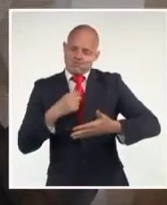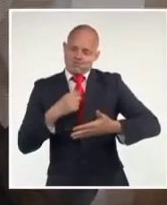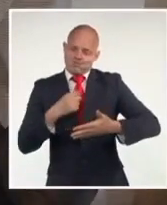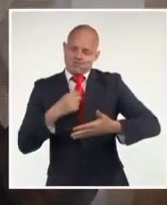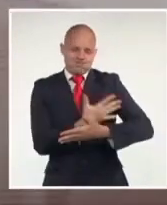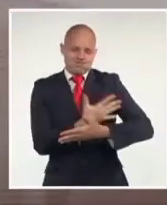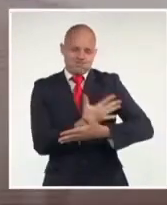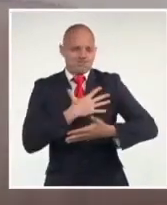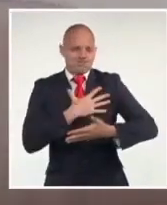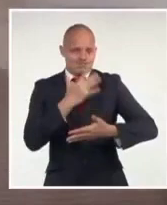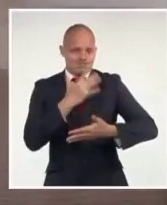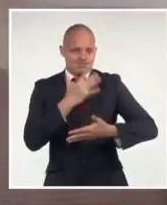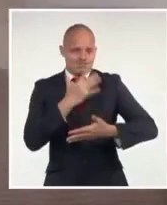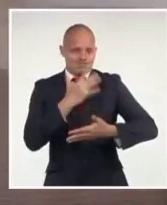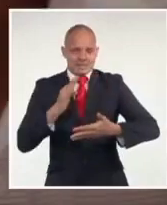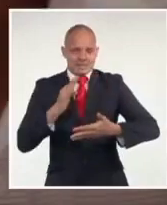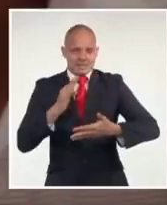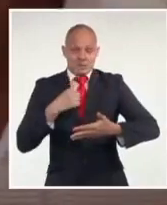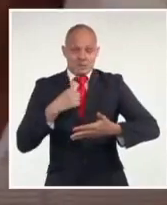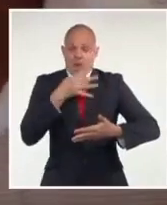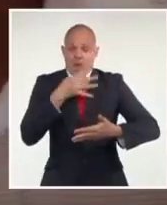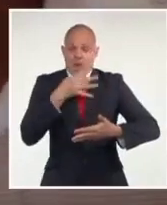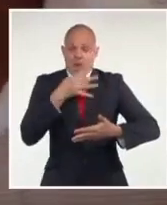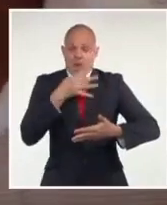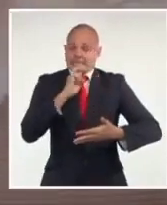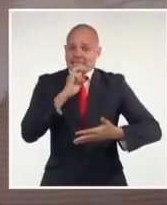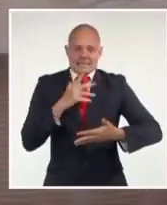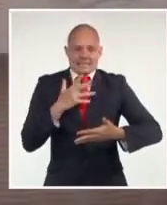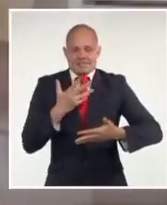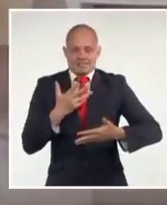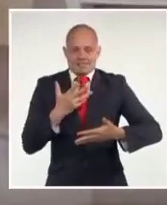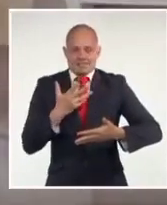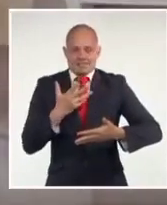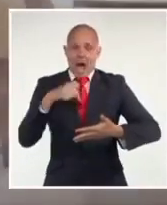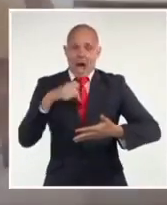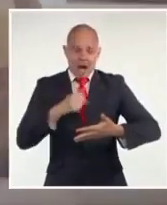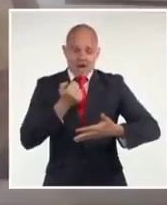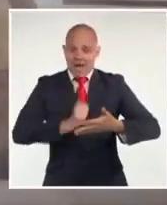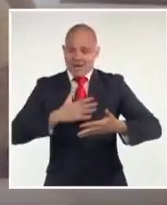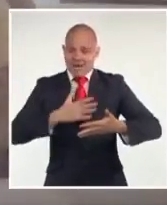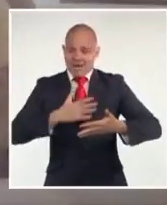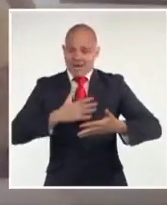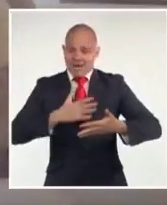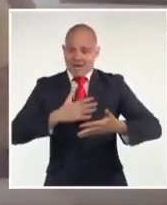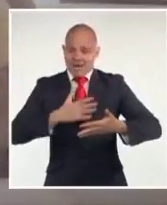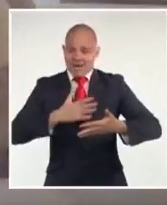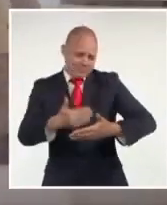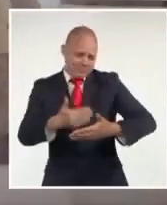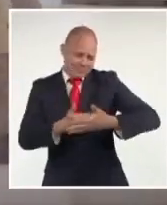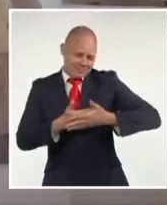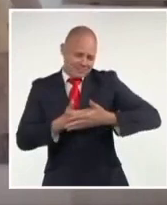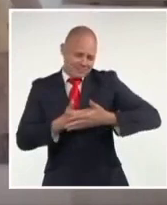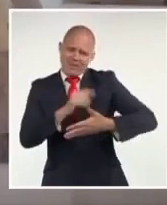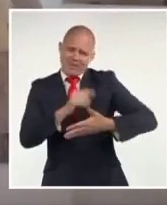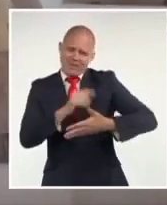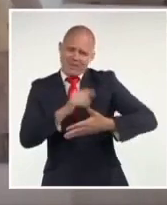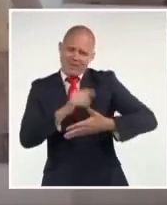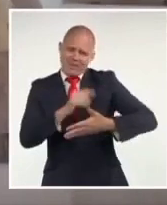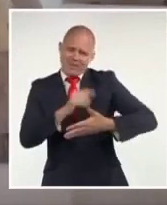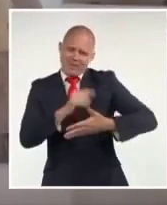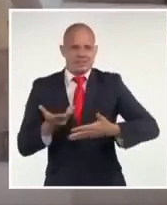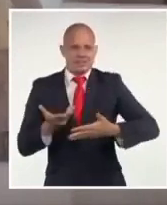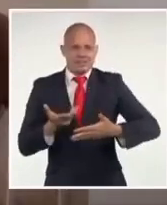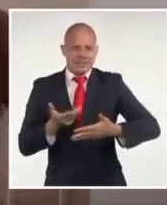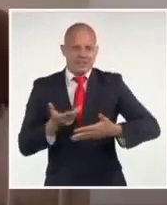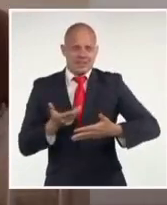que con palabras no se puede explicar. Tengo la dicha de tener en mis brazos a mi pequeña princesa